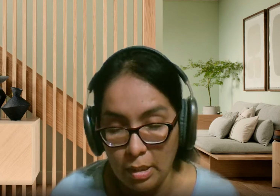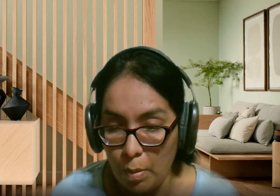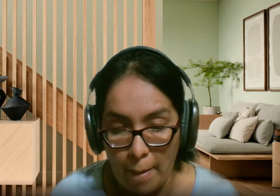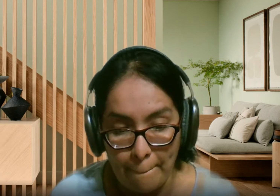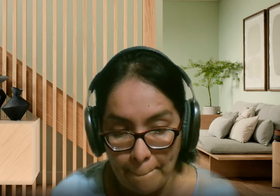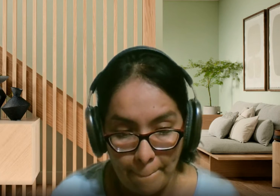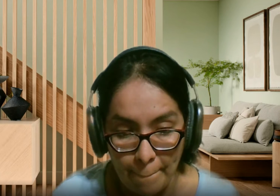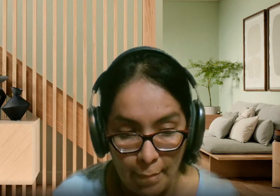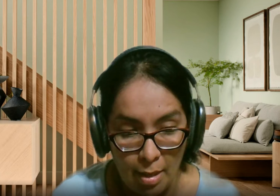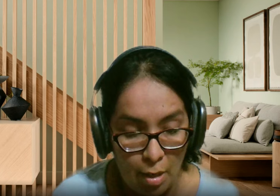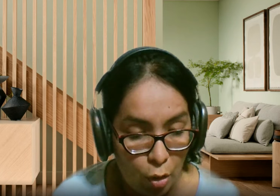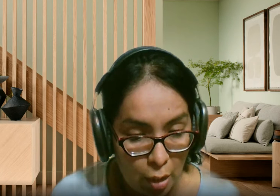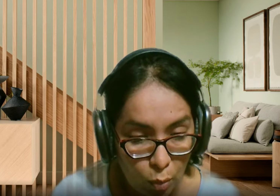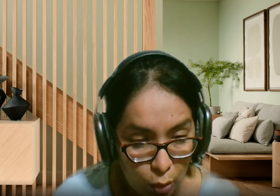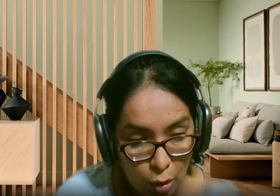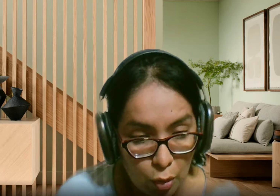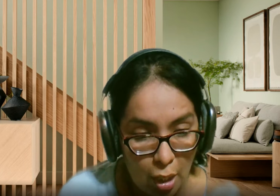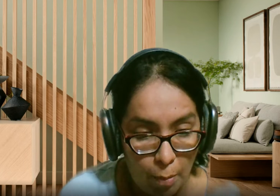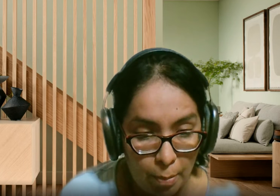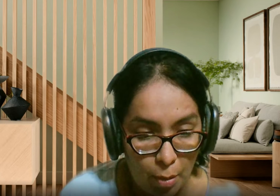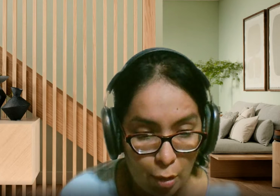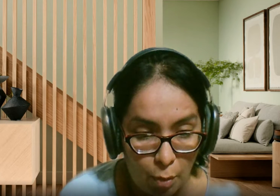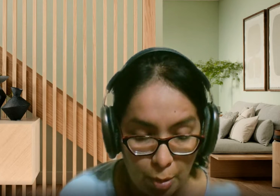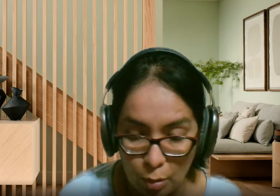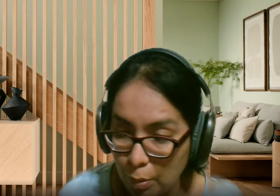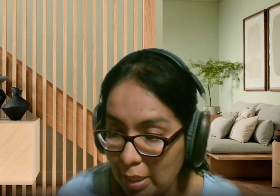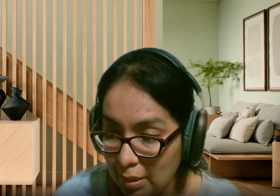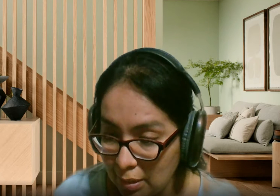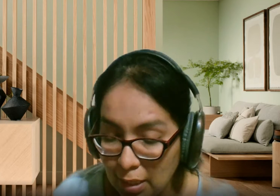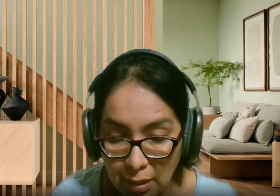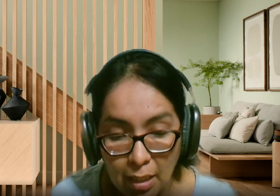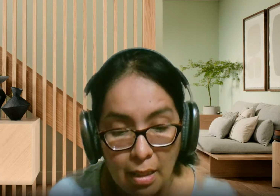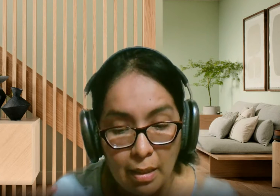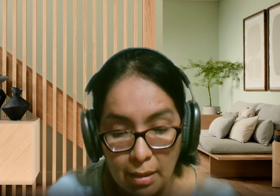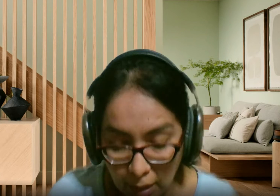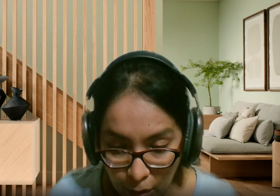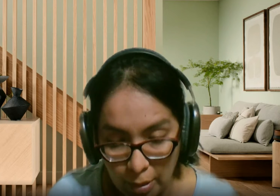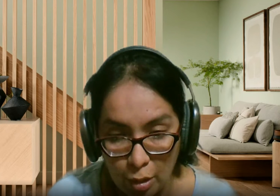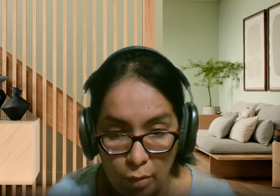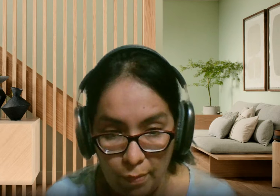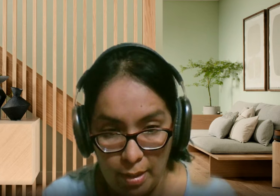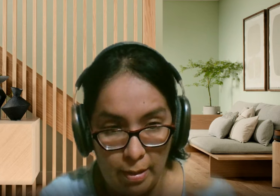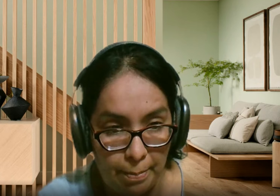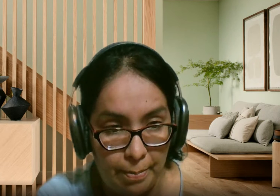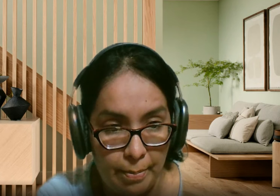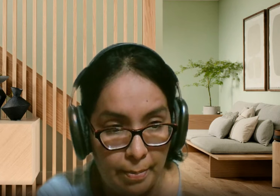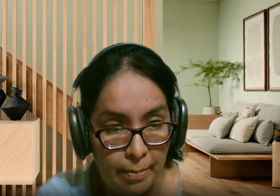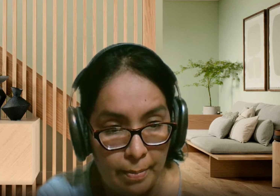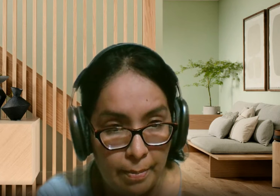No es igual. Lo de adultos es lo primero que hemos visto, pero la gestante tiene un manejo diferente.